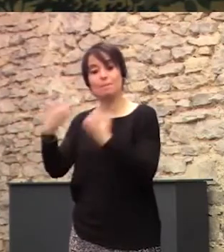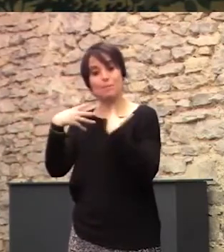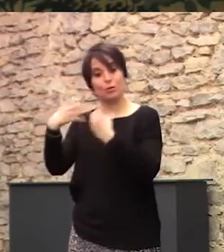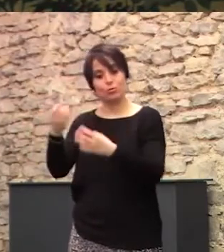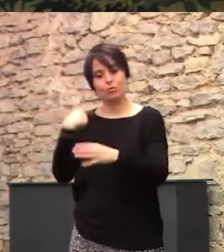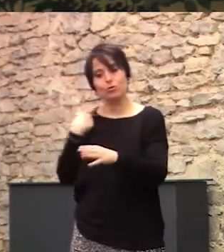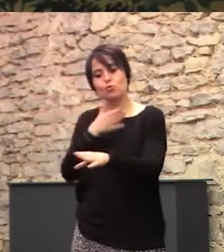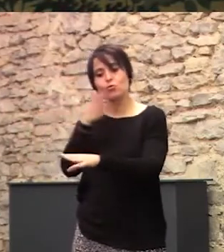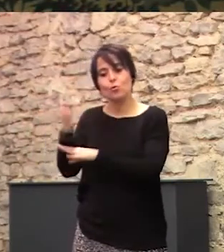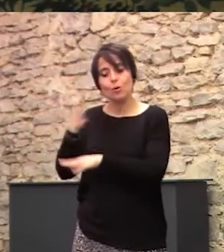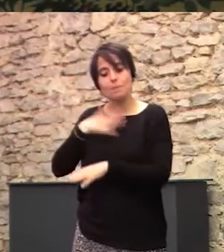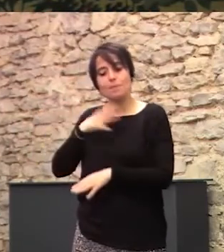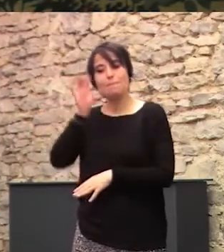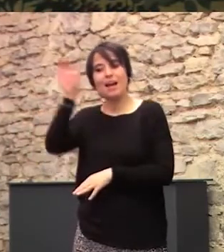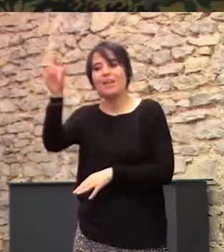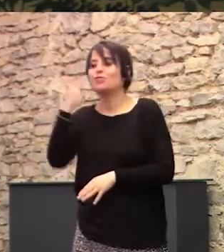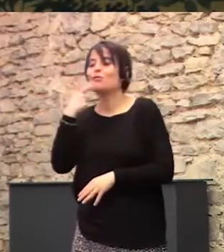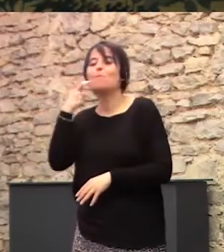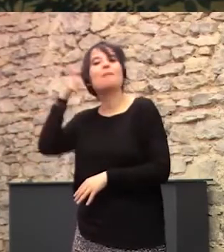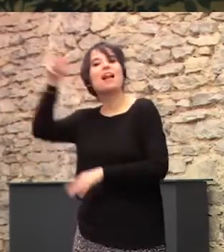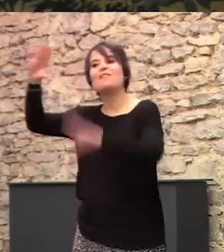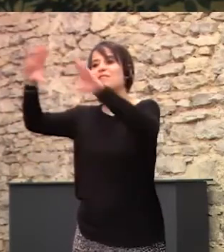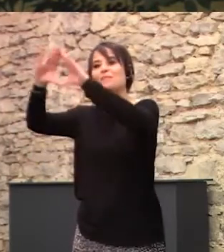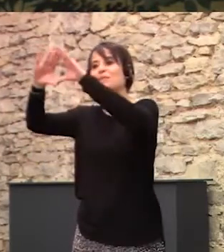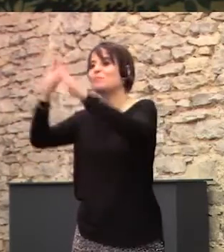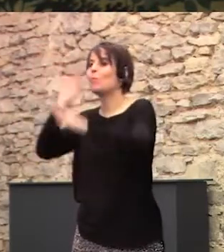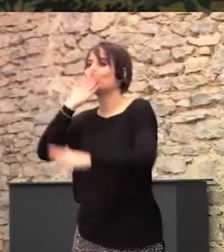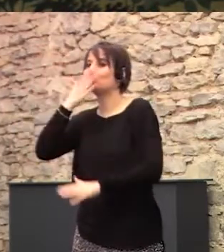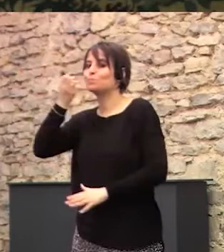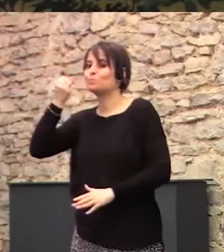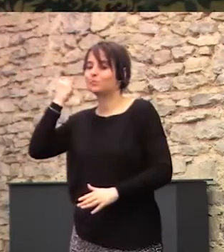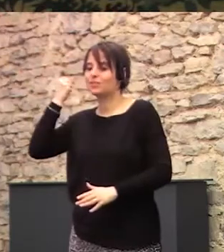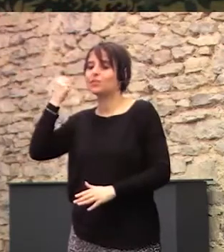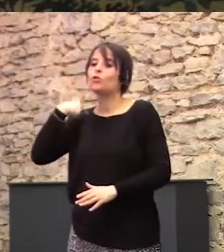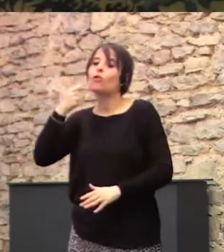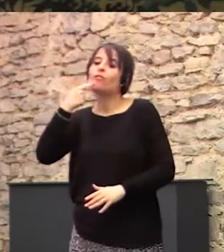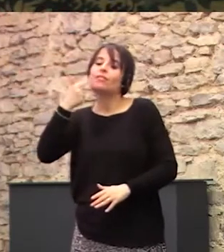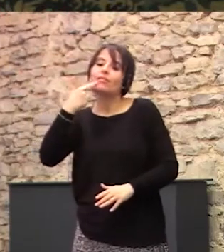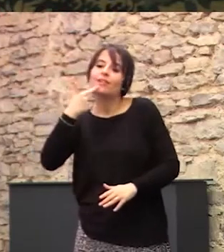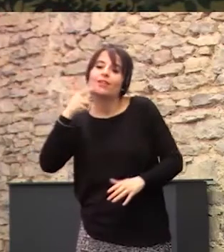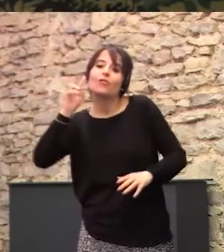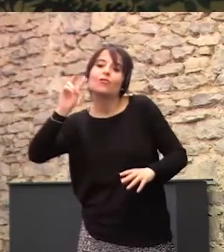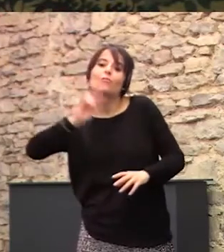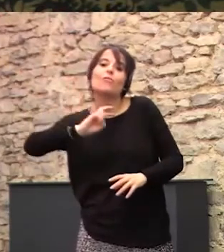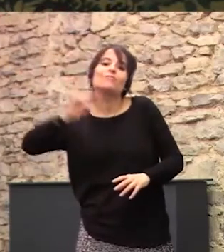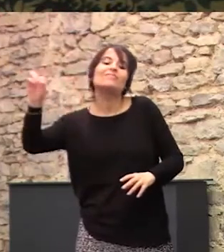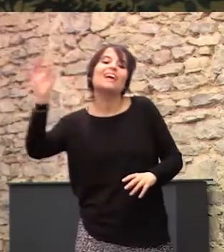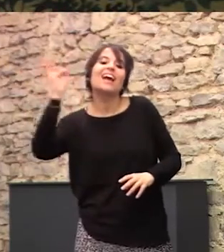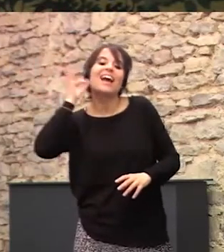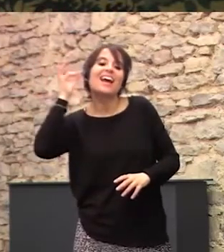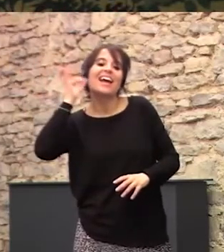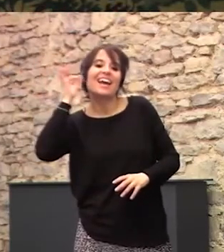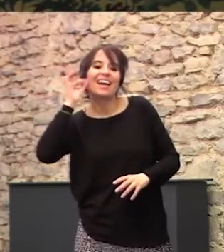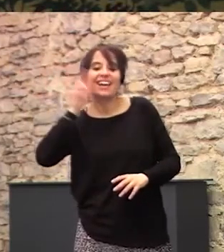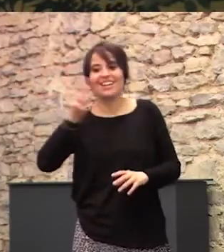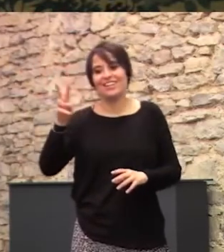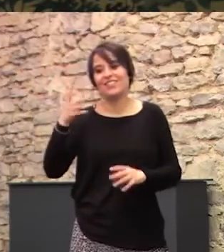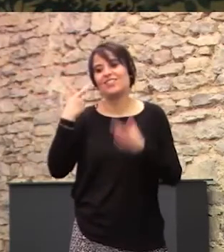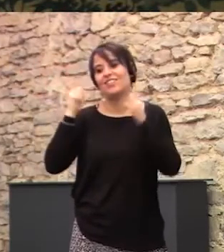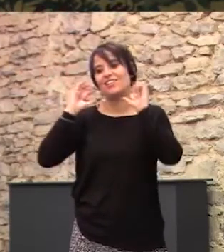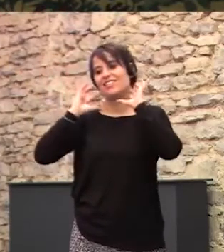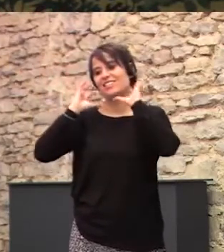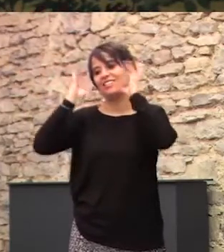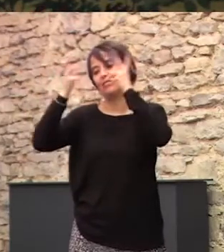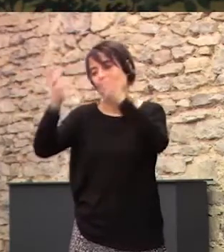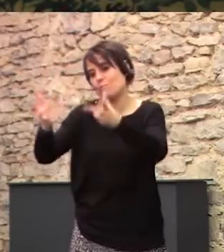a Indonesia evito utilizar la palabra feminismo y hablo de jihad de género. gender jihad,